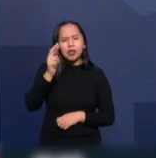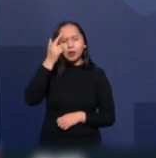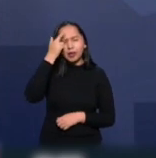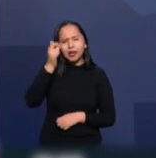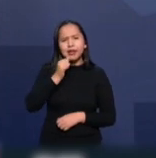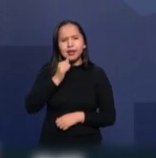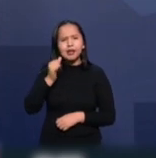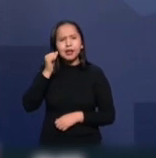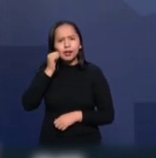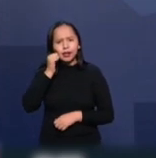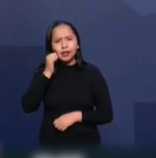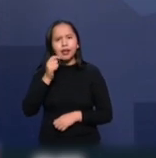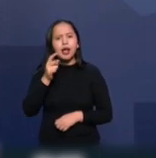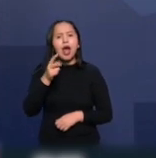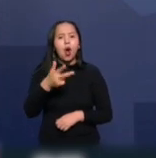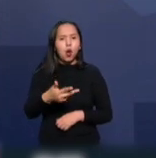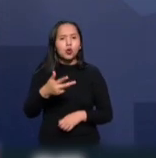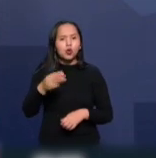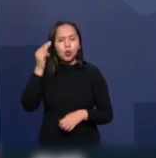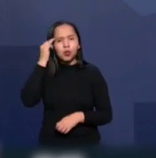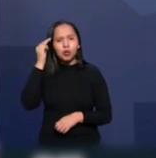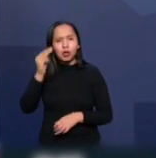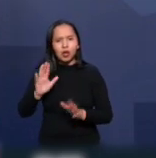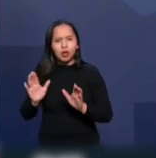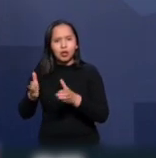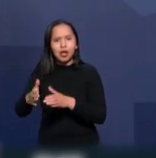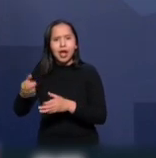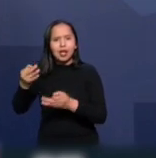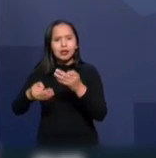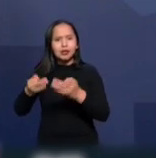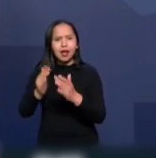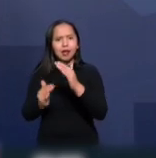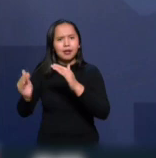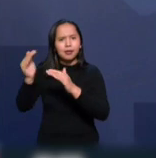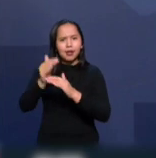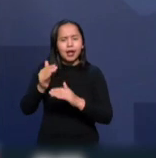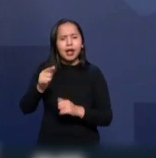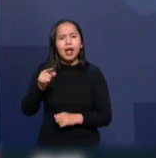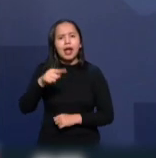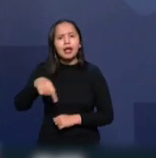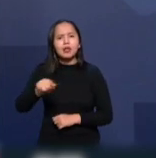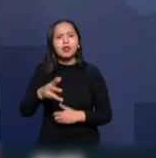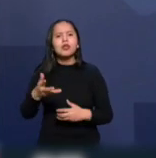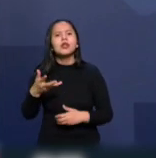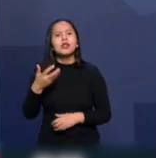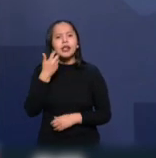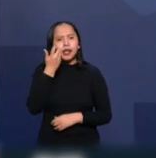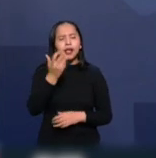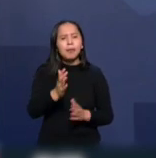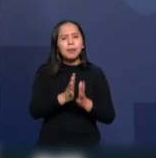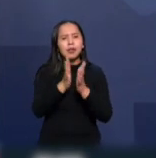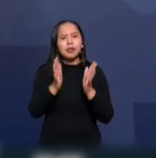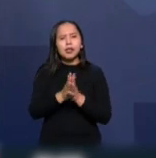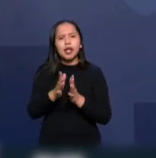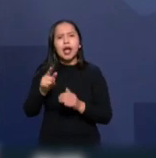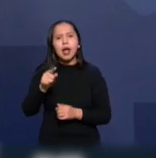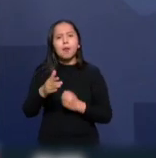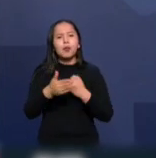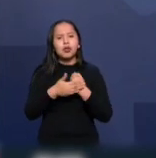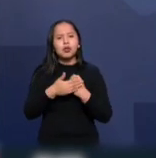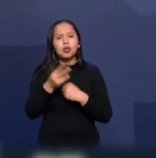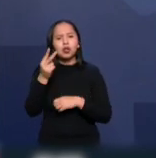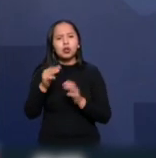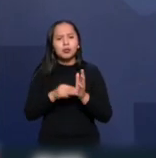día iniciaron las renuncias de las y los 8 ministros de la Suprema Corte de Justicia de la Nación que declinaron participar en la elección extraordinaria de